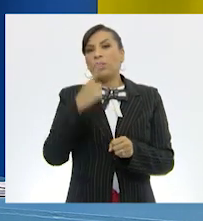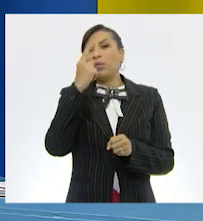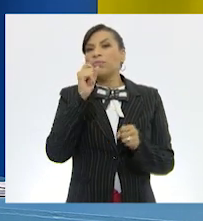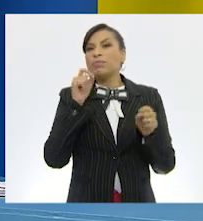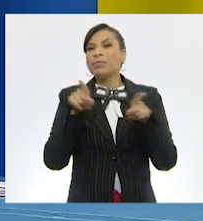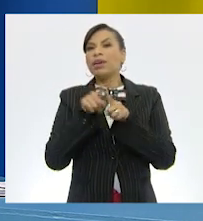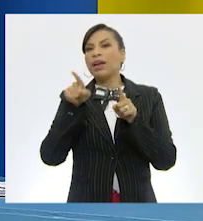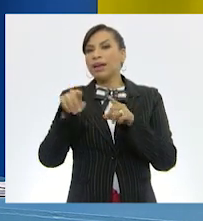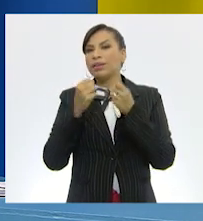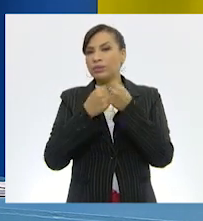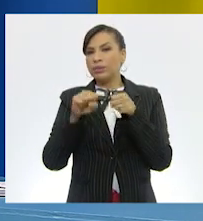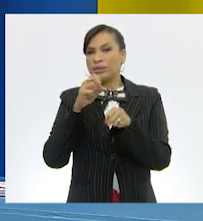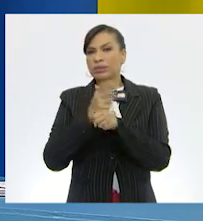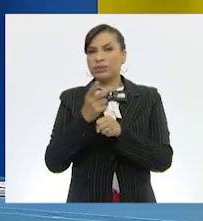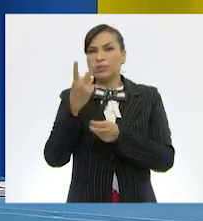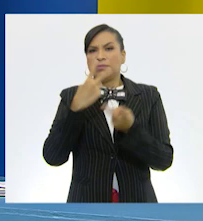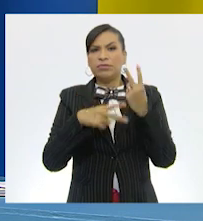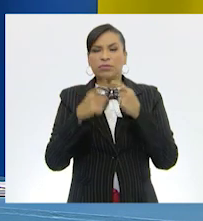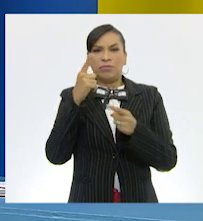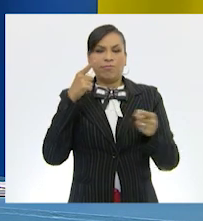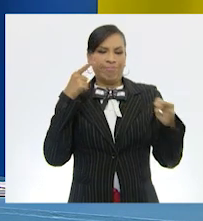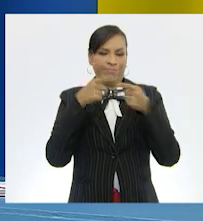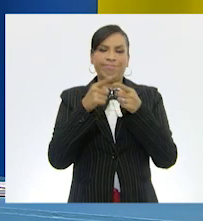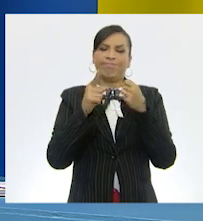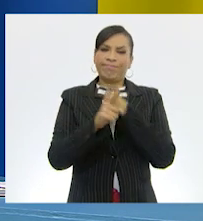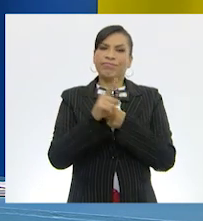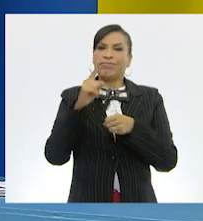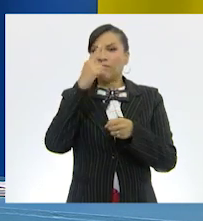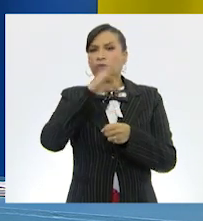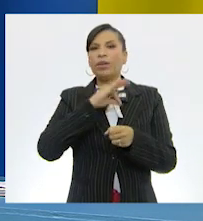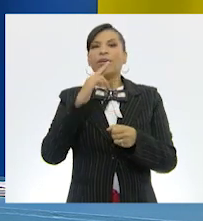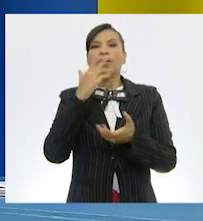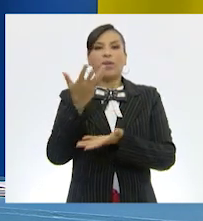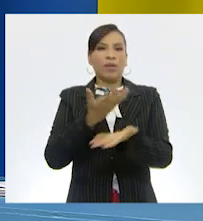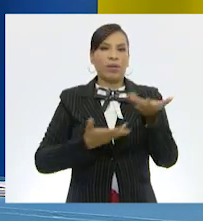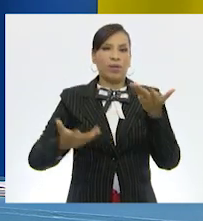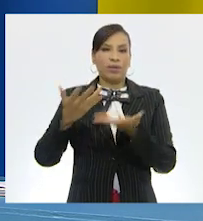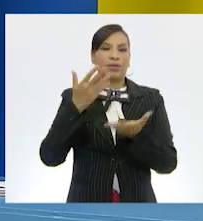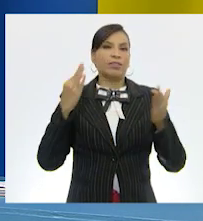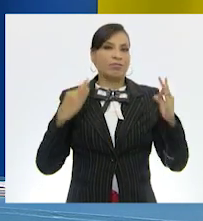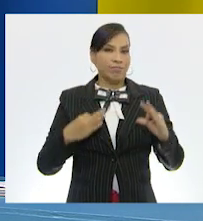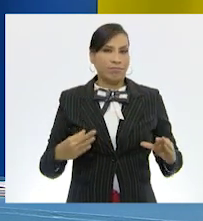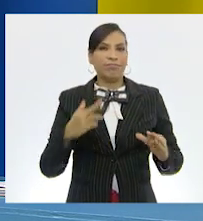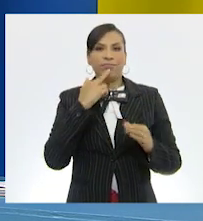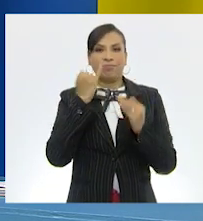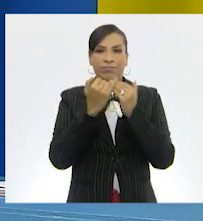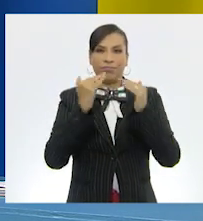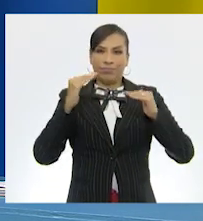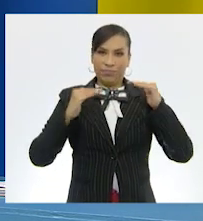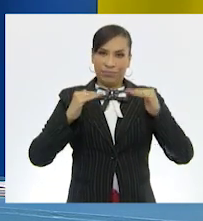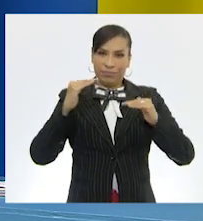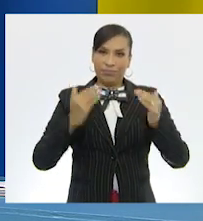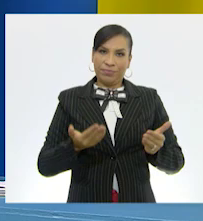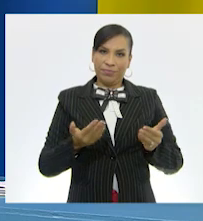misma sociedad, que implica un desafío para lograr una convivencia armónica y equitativa.